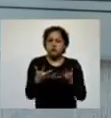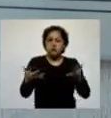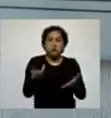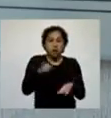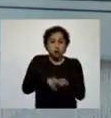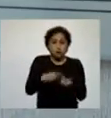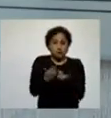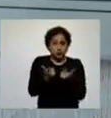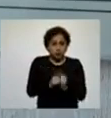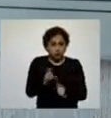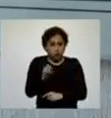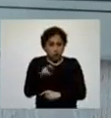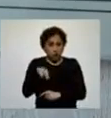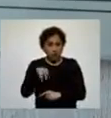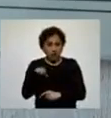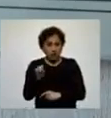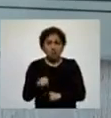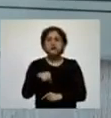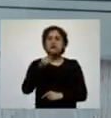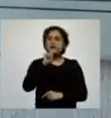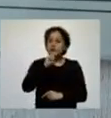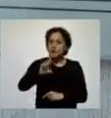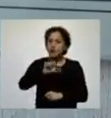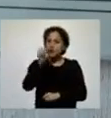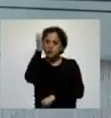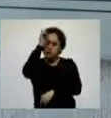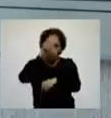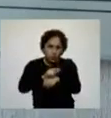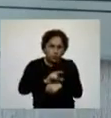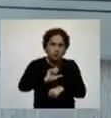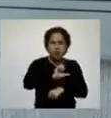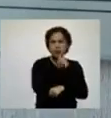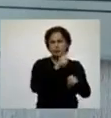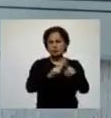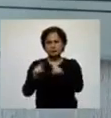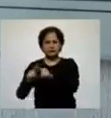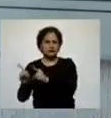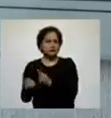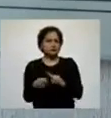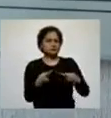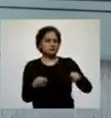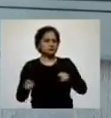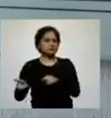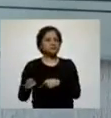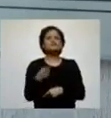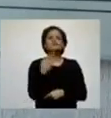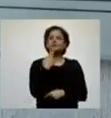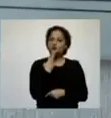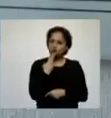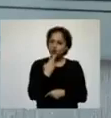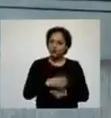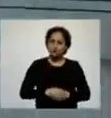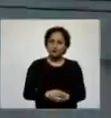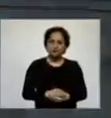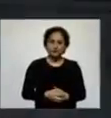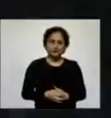las músicas, en todas las culturas y en todo el tipo de, pues sí, de música que hay alrededor del